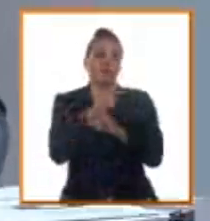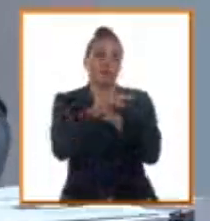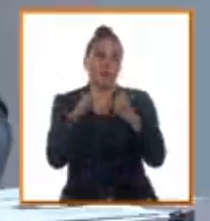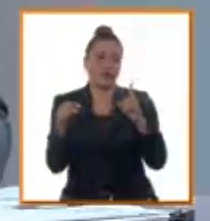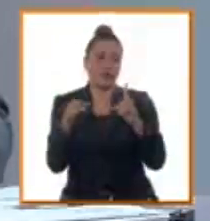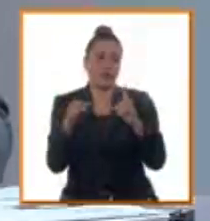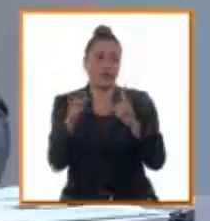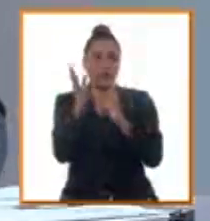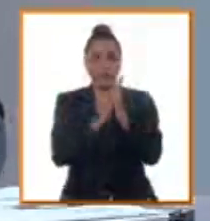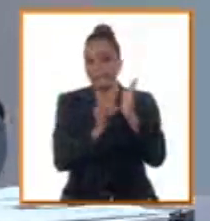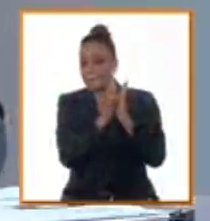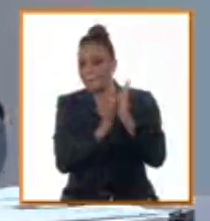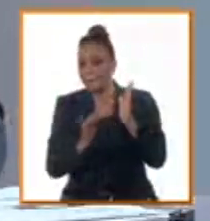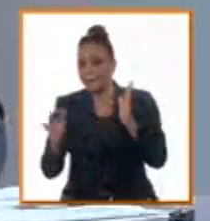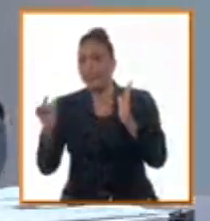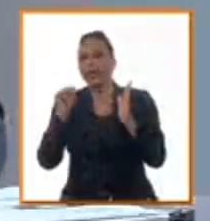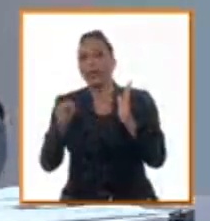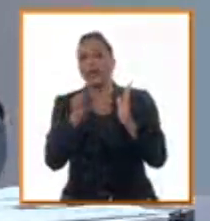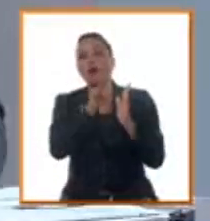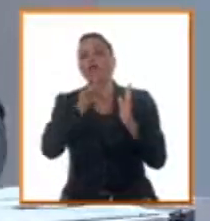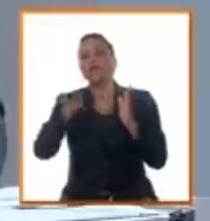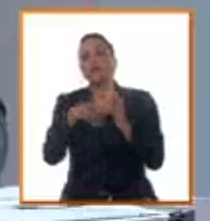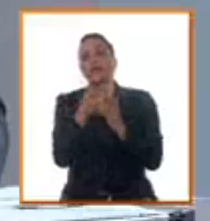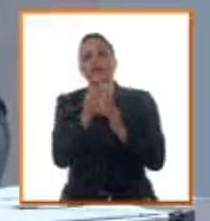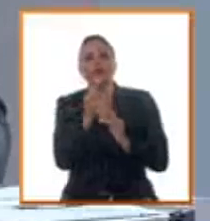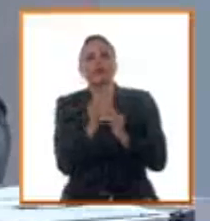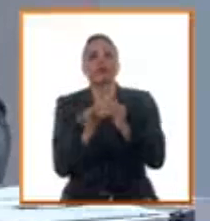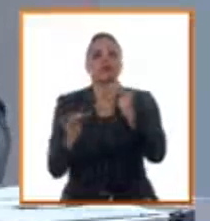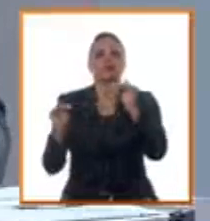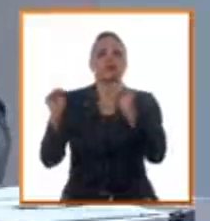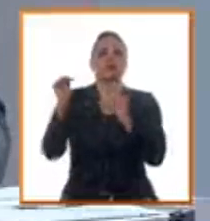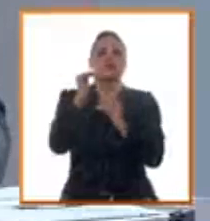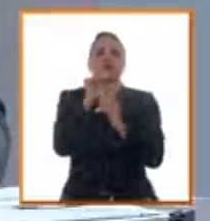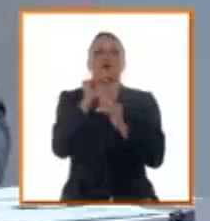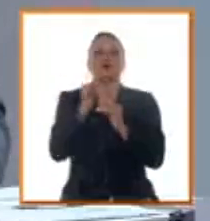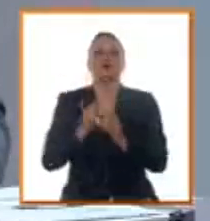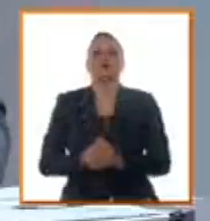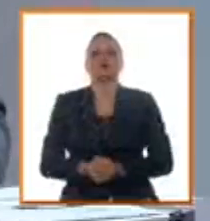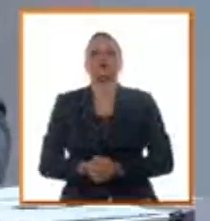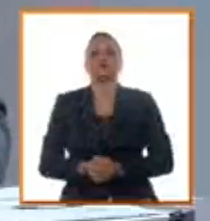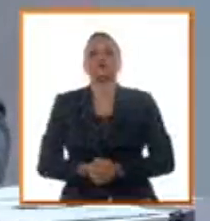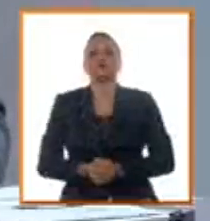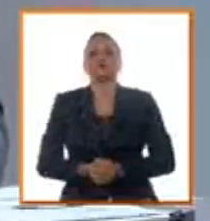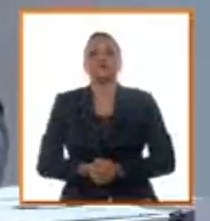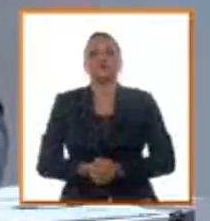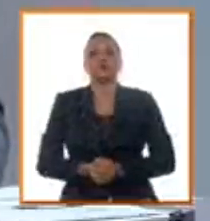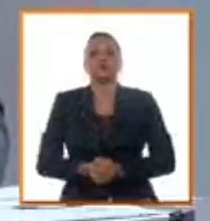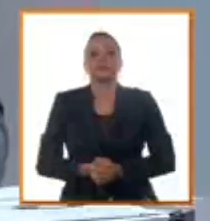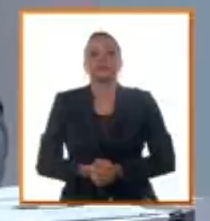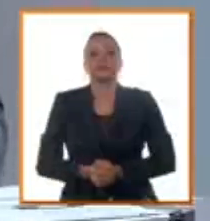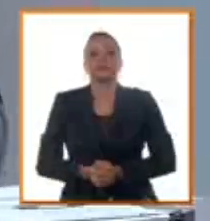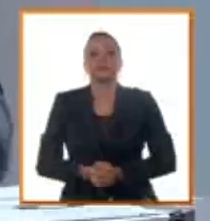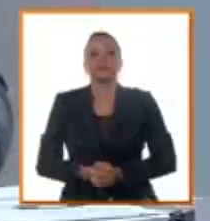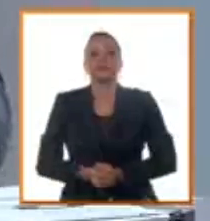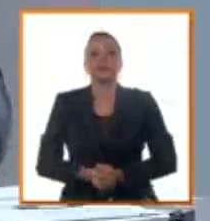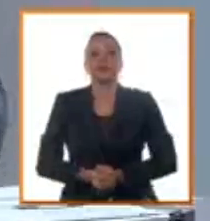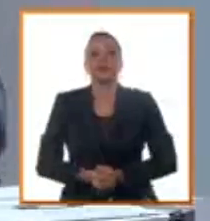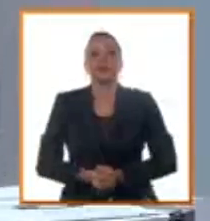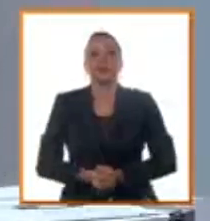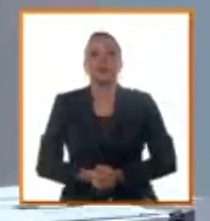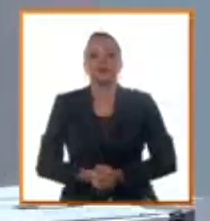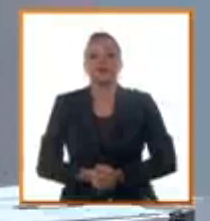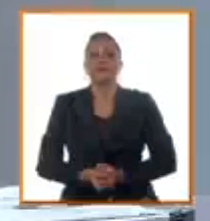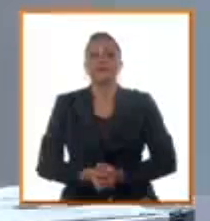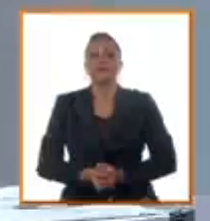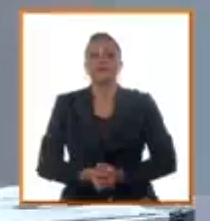el mes, y solo han transcurrido 11 días del mes. Quiero también señalar algunos valores puntuales, porque generalmente la población se